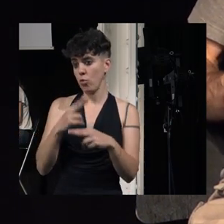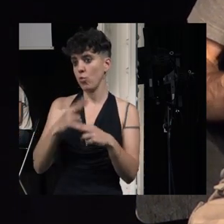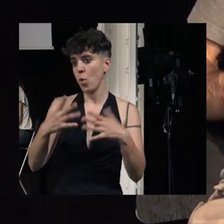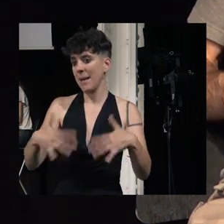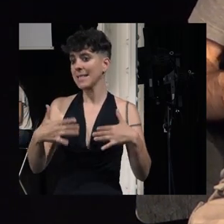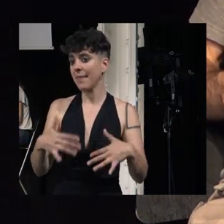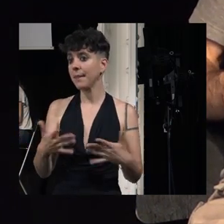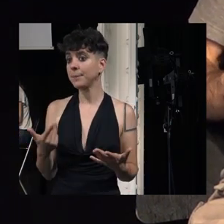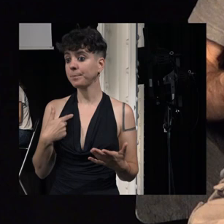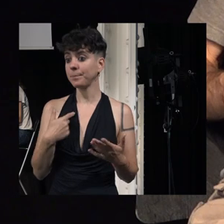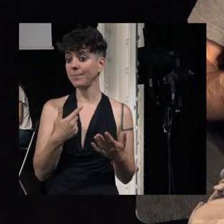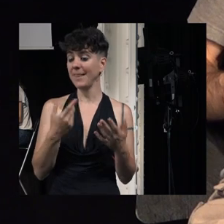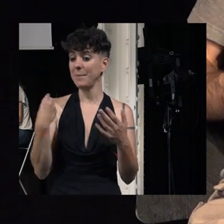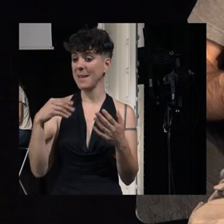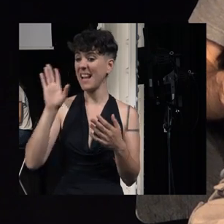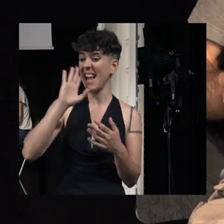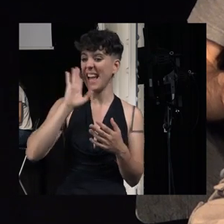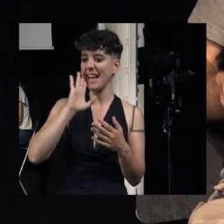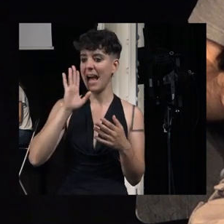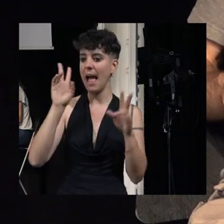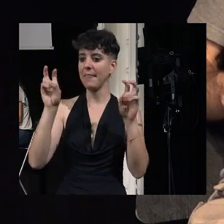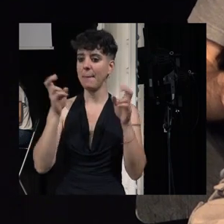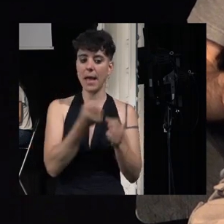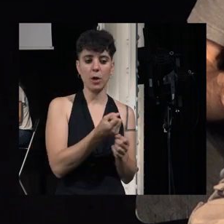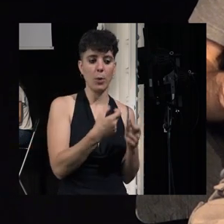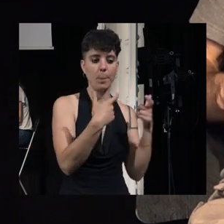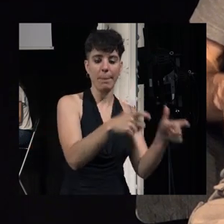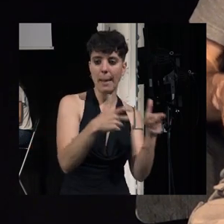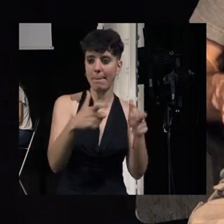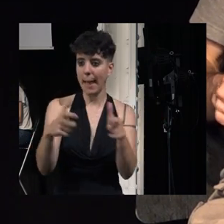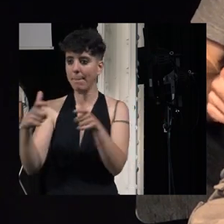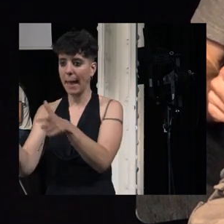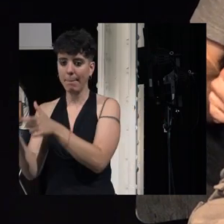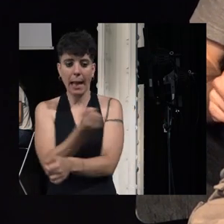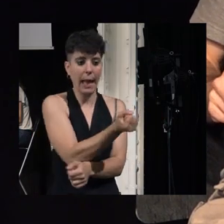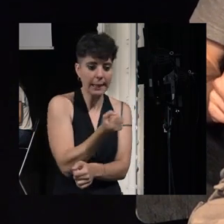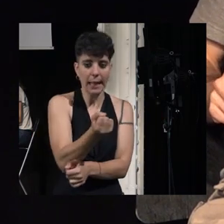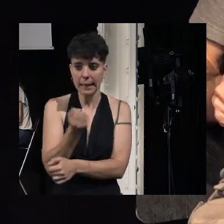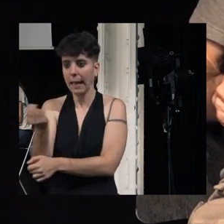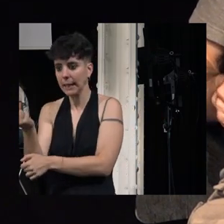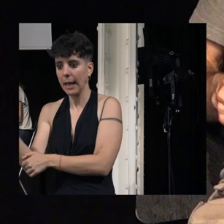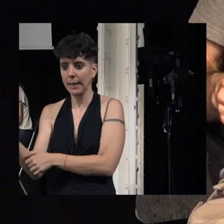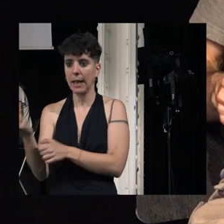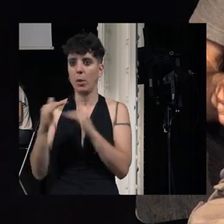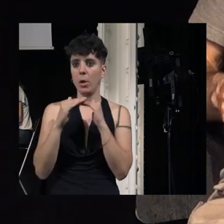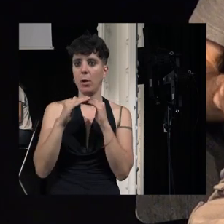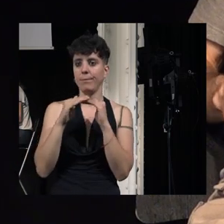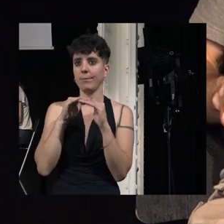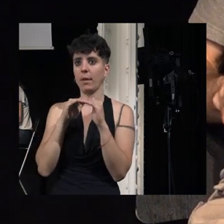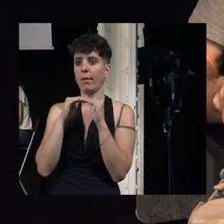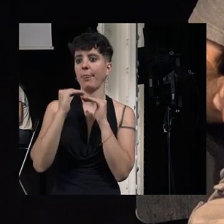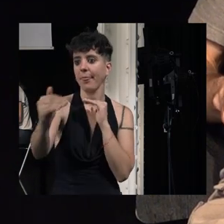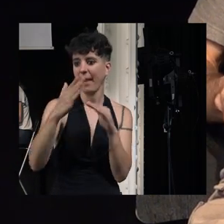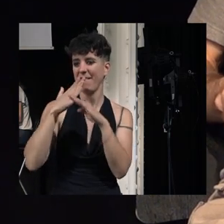poder salir de las cajitas estanco que comentaba Itu, y para poder salir de esas posiciones estanco y que eso se